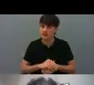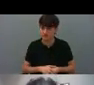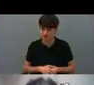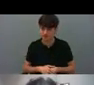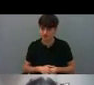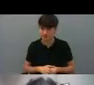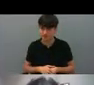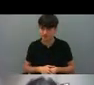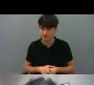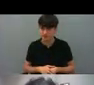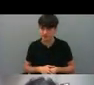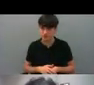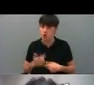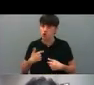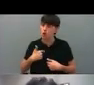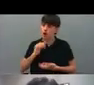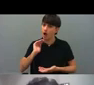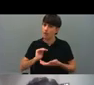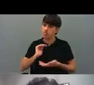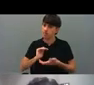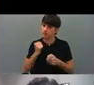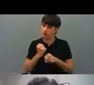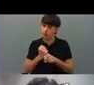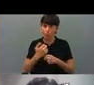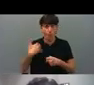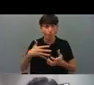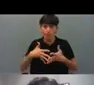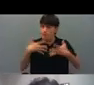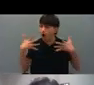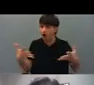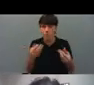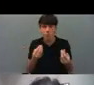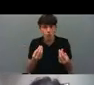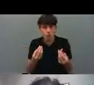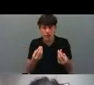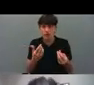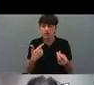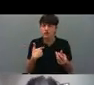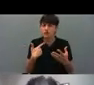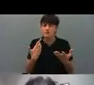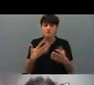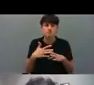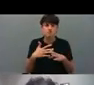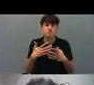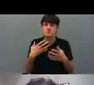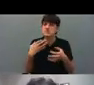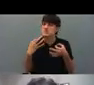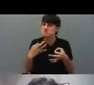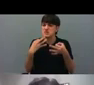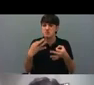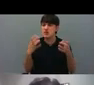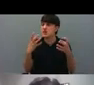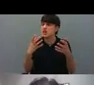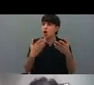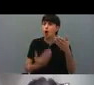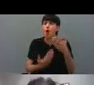Yo tengo mucha capacidad de trabajo. Casi siempre he mantenido mi jornada completa e incluso he